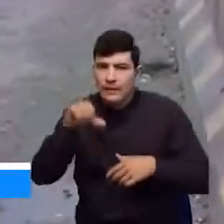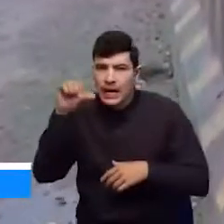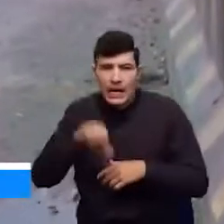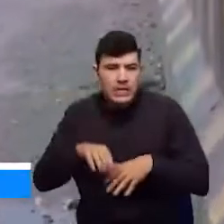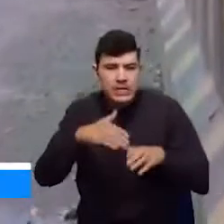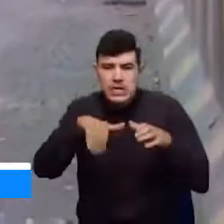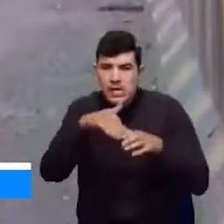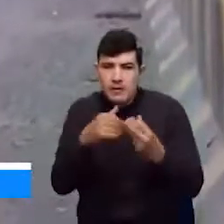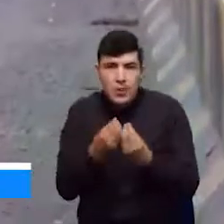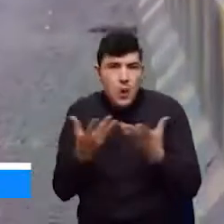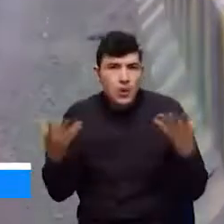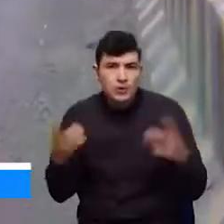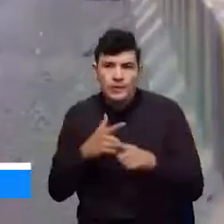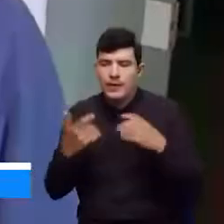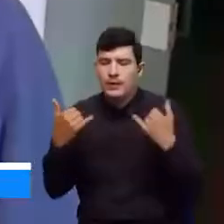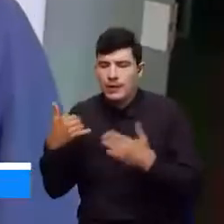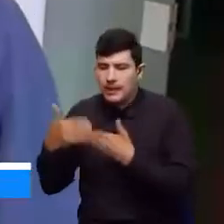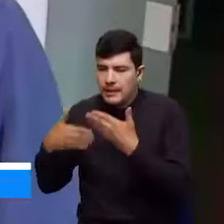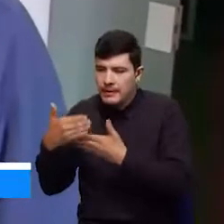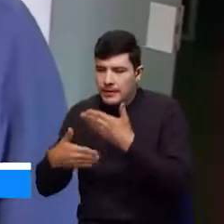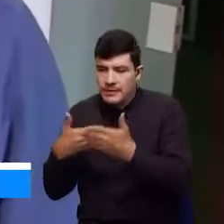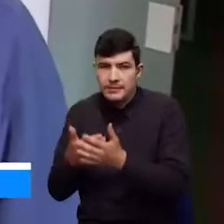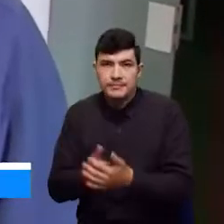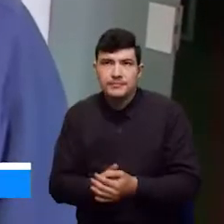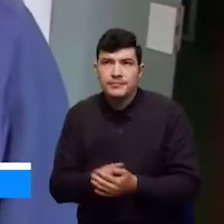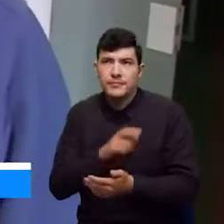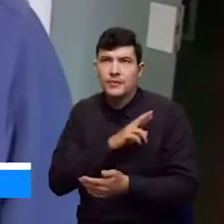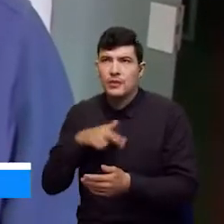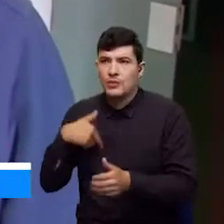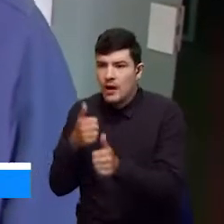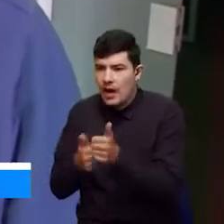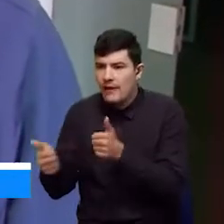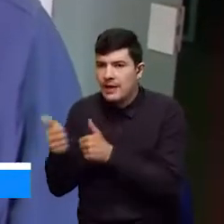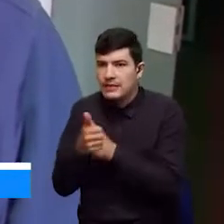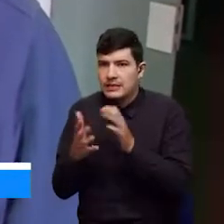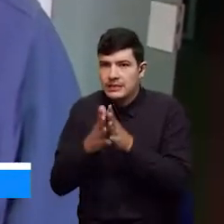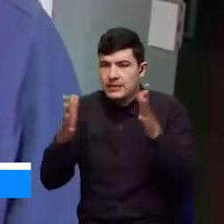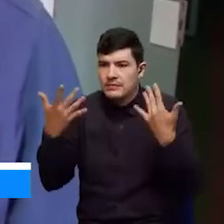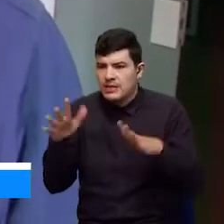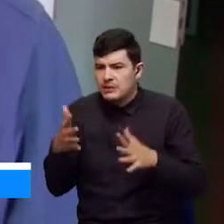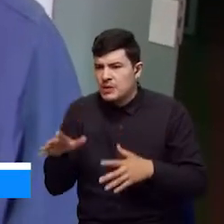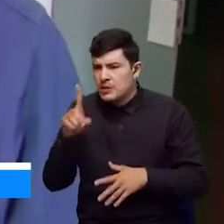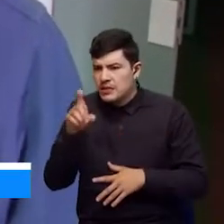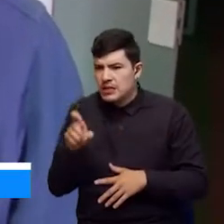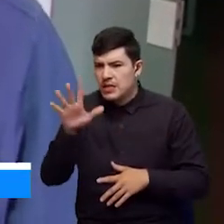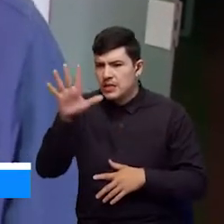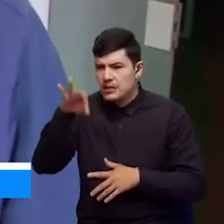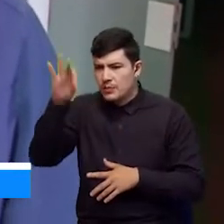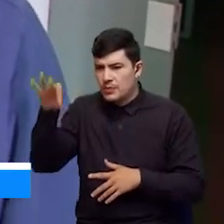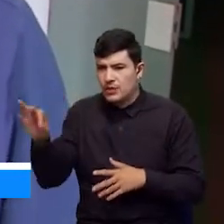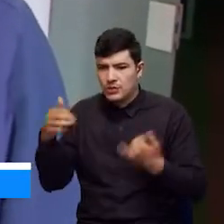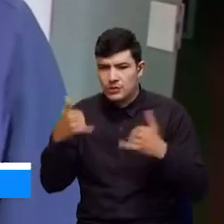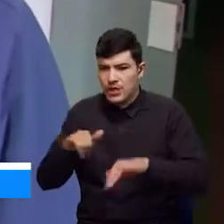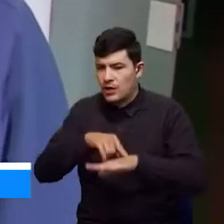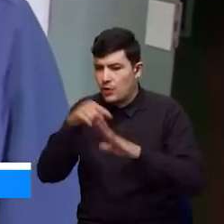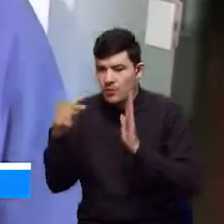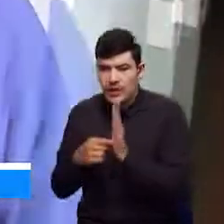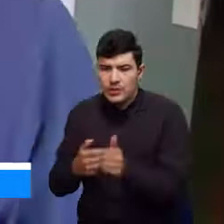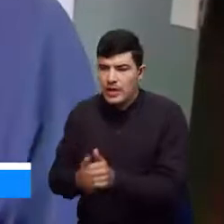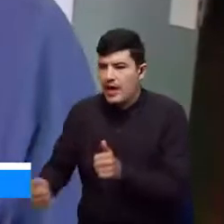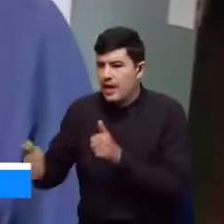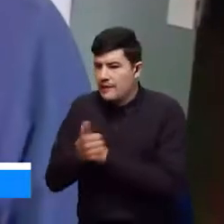avenidas principales de la ciudad. Avanzamos enormemente, más o menos llevamos un 65% de